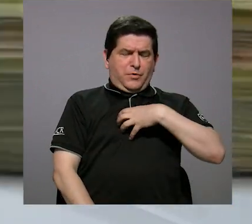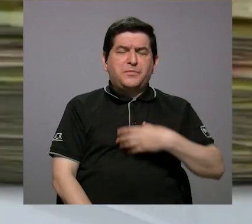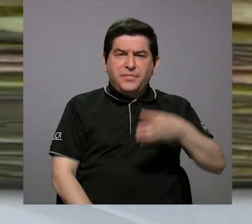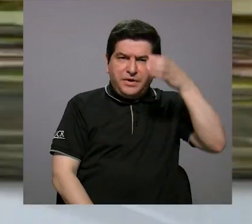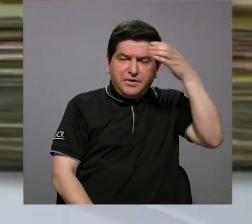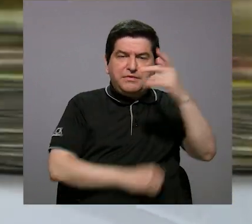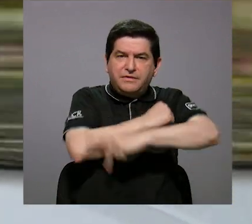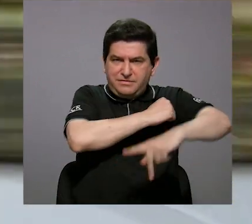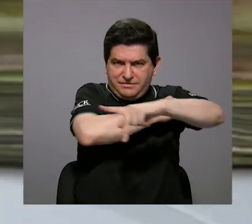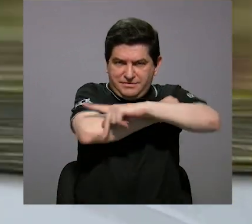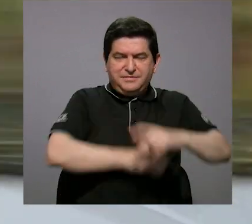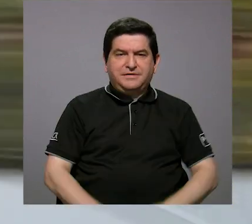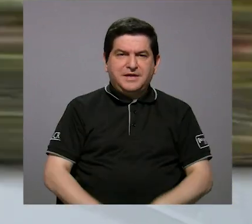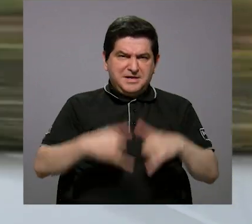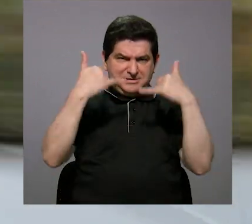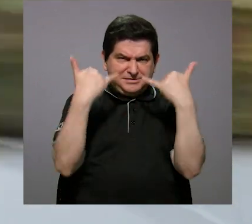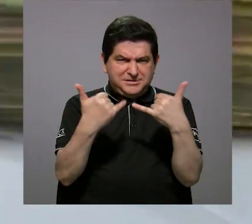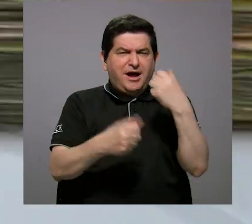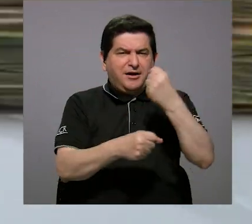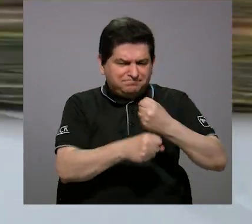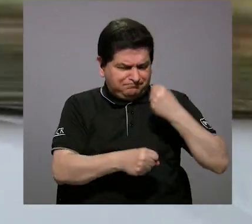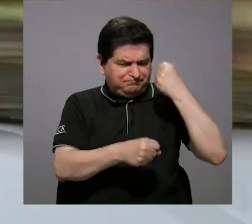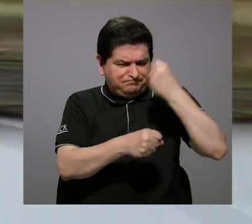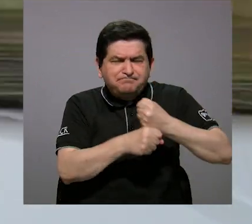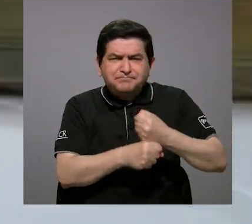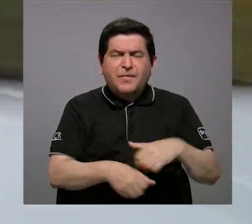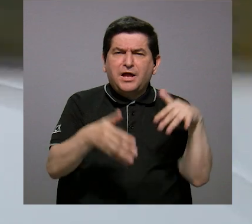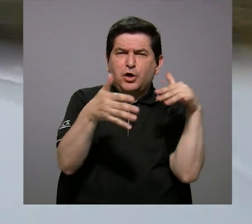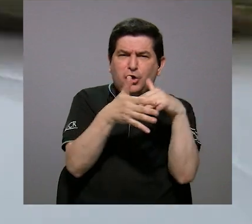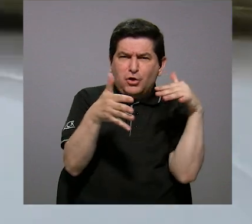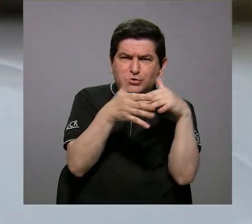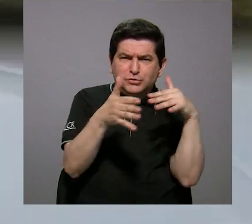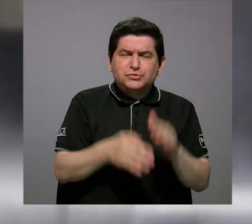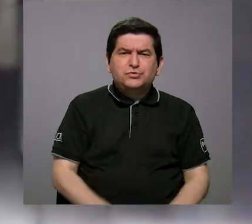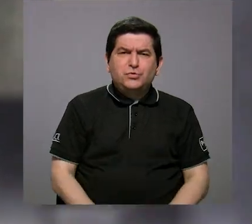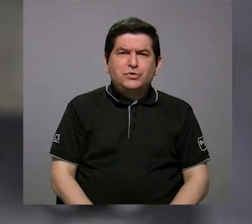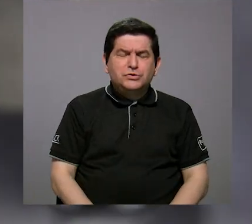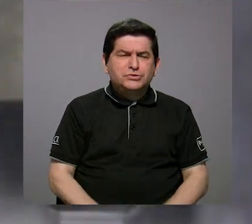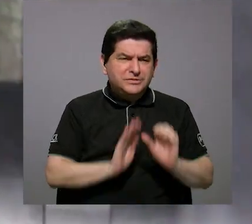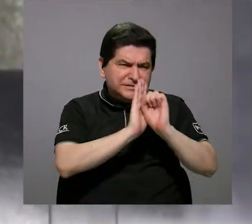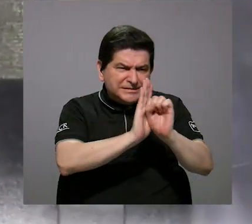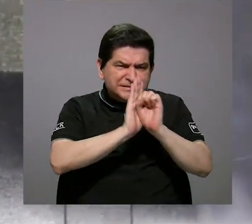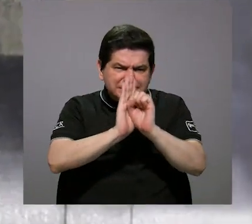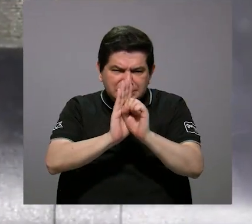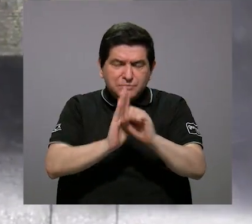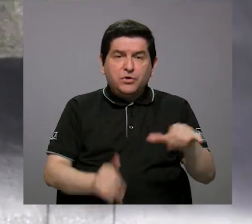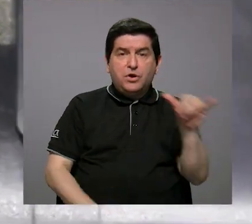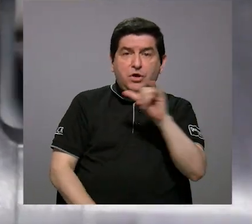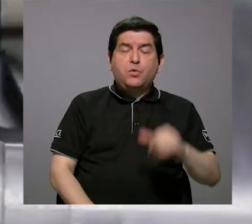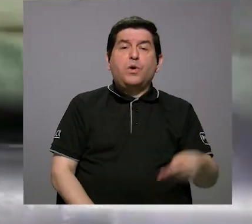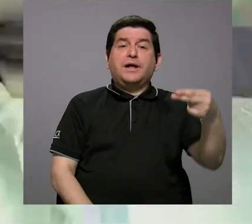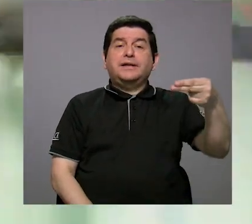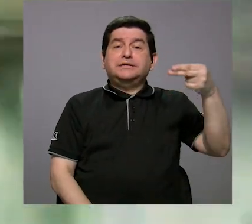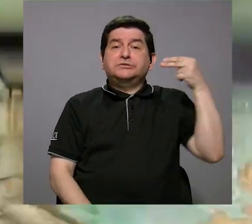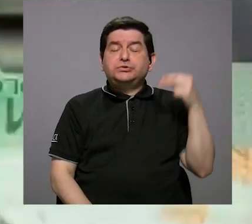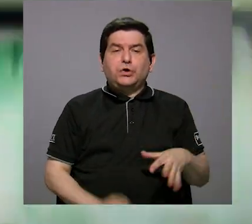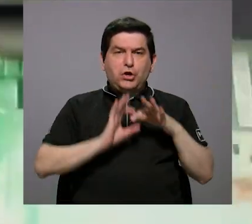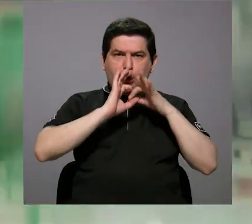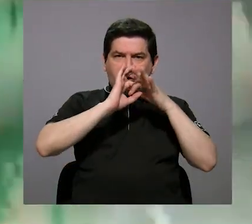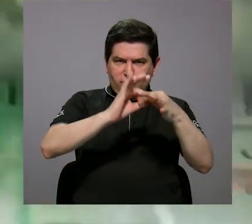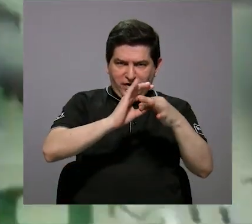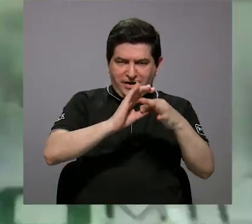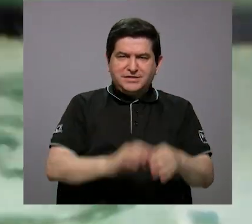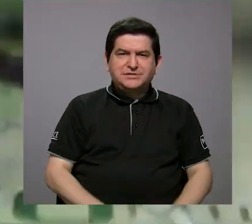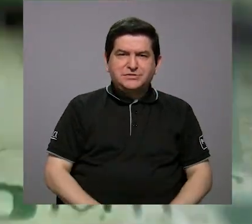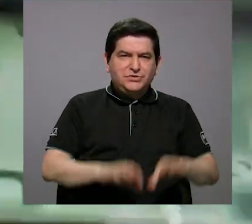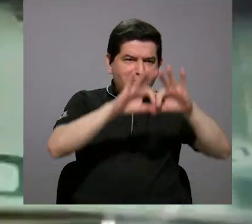del país. Ya se han trabajado en estudios a nivel iconográfico y a nivel también histórico de las